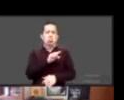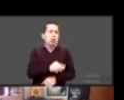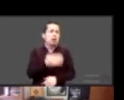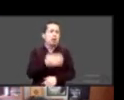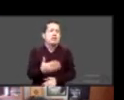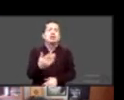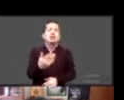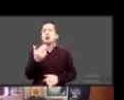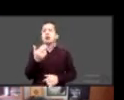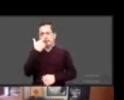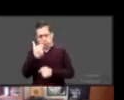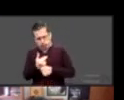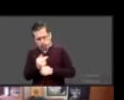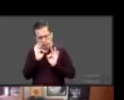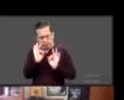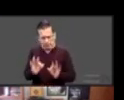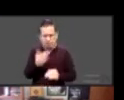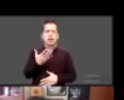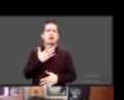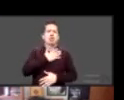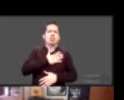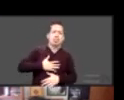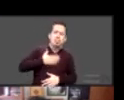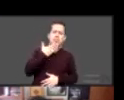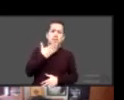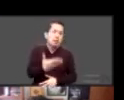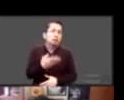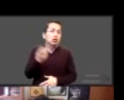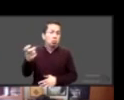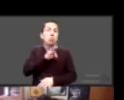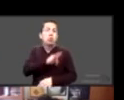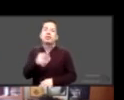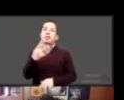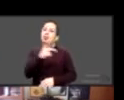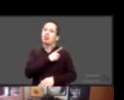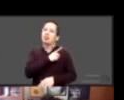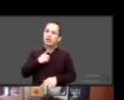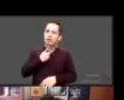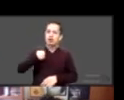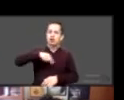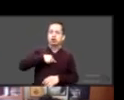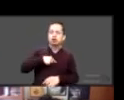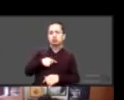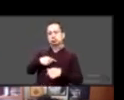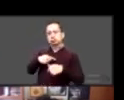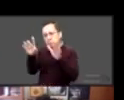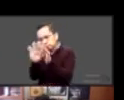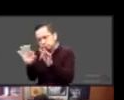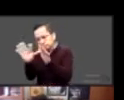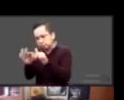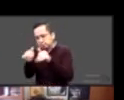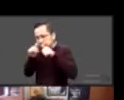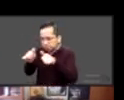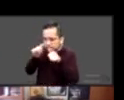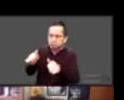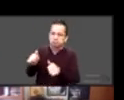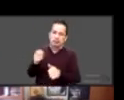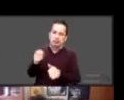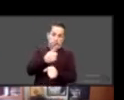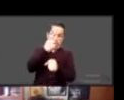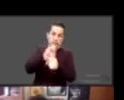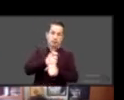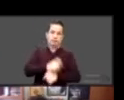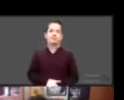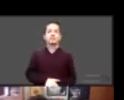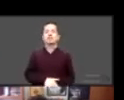acercarles esas herramientas, pero por supuesto, escuchándolos. Finalmente, cierro esta primera intervención hablando de algunos